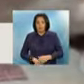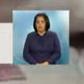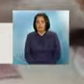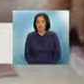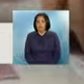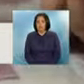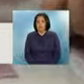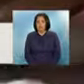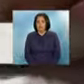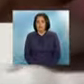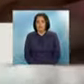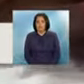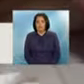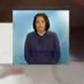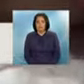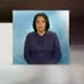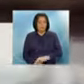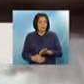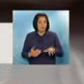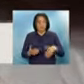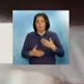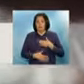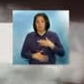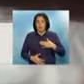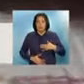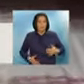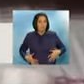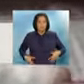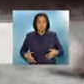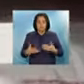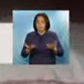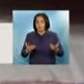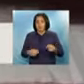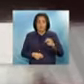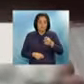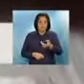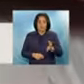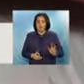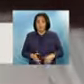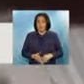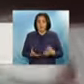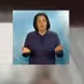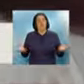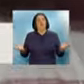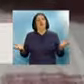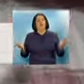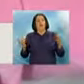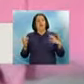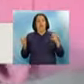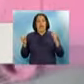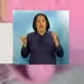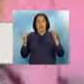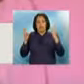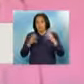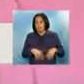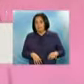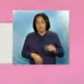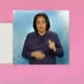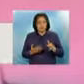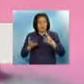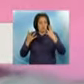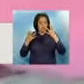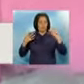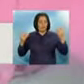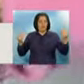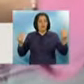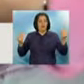como pueden ver. Todo el cuerpo. Con estas técnicas, adiós al estrés esta canino. Esta es otra manita. Manchitas